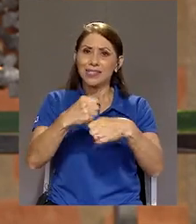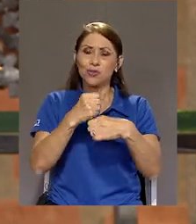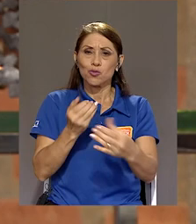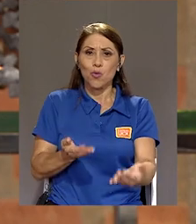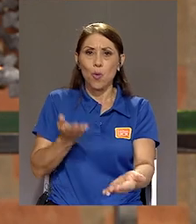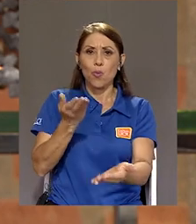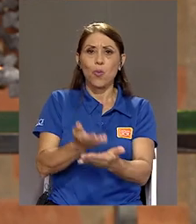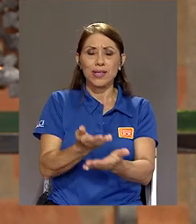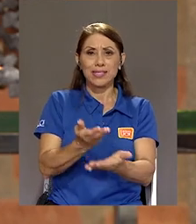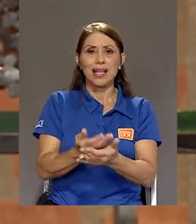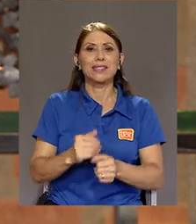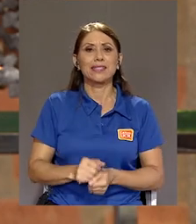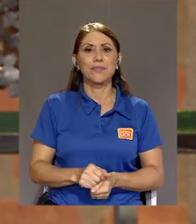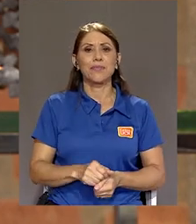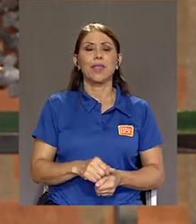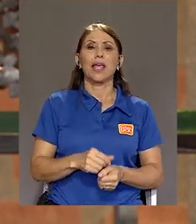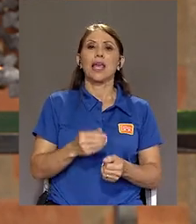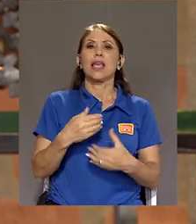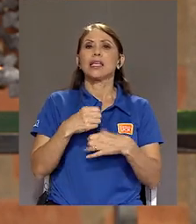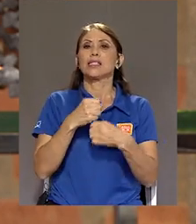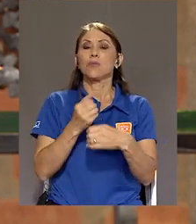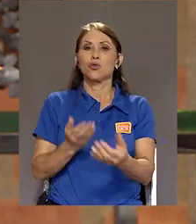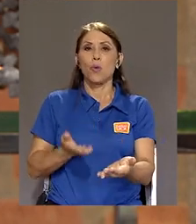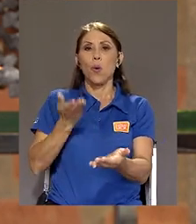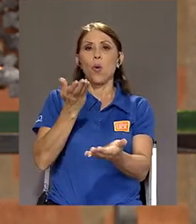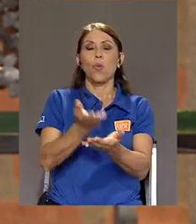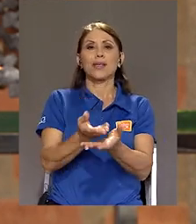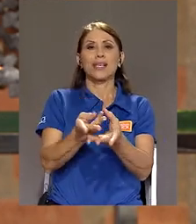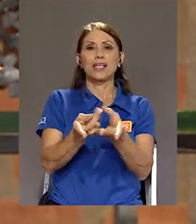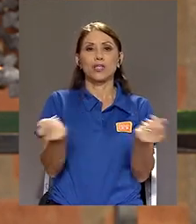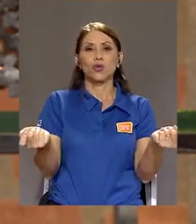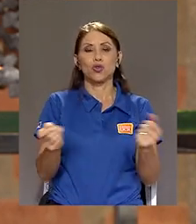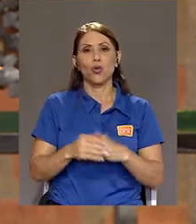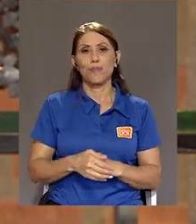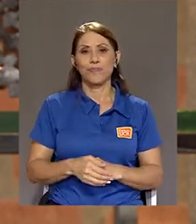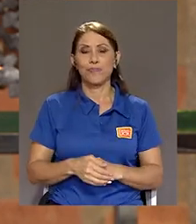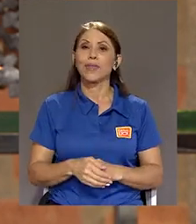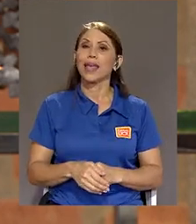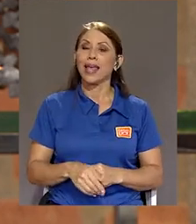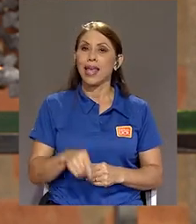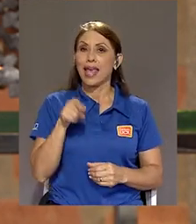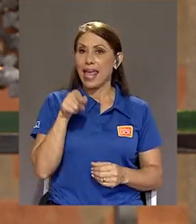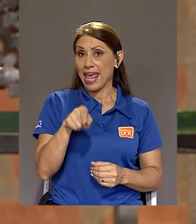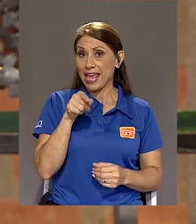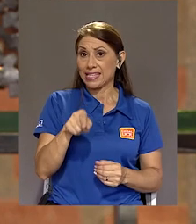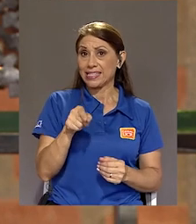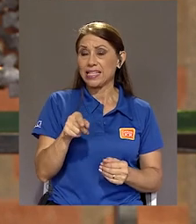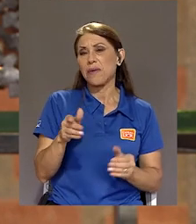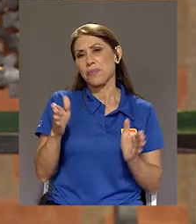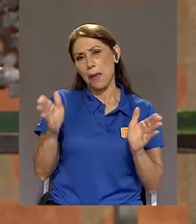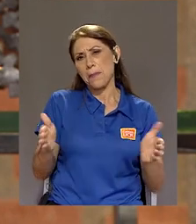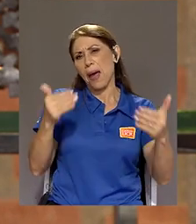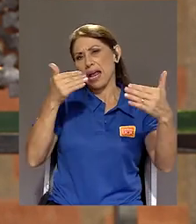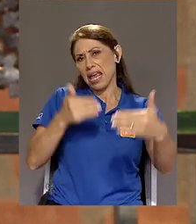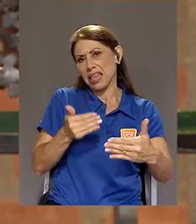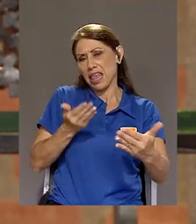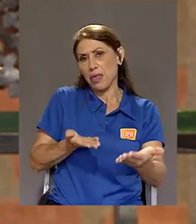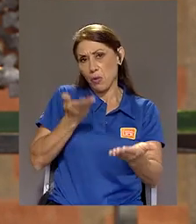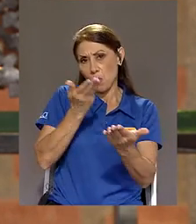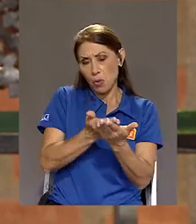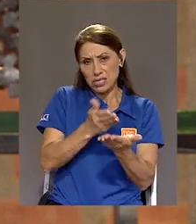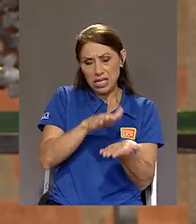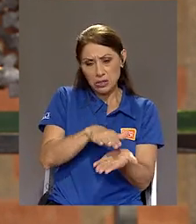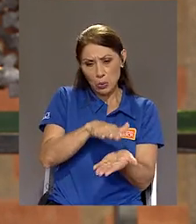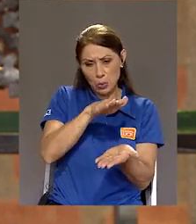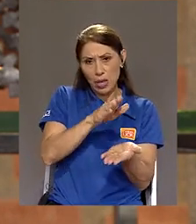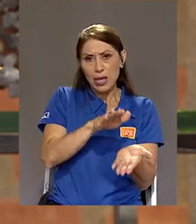Y hicimos entonces propuestas de solución. Este paquete de propuestas se le pasó al